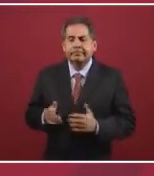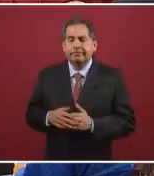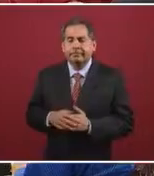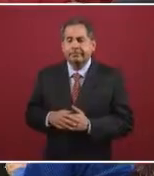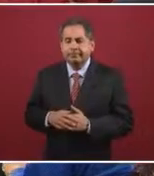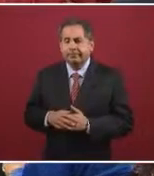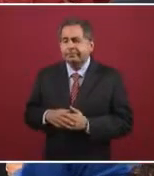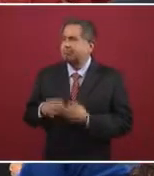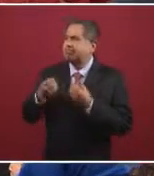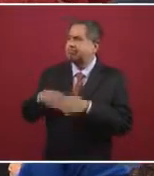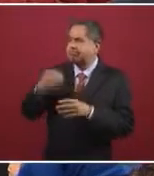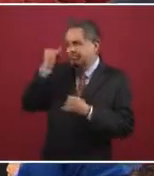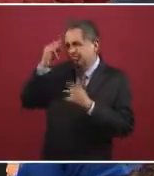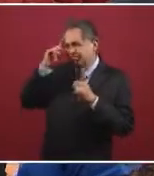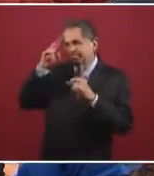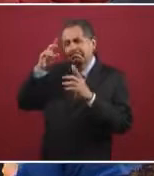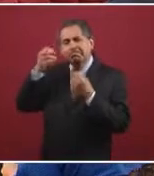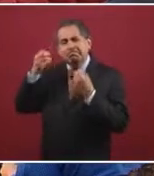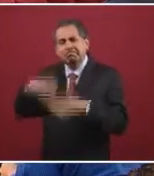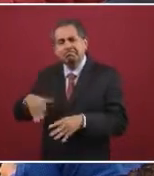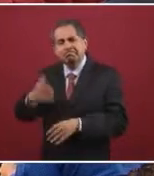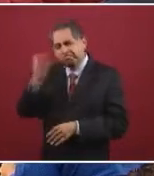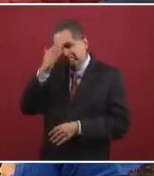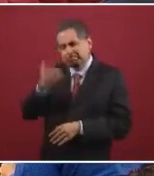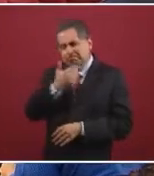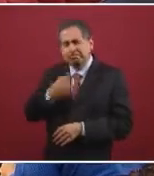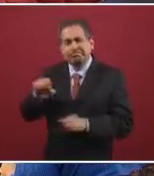la imaginación y el talento.